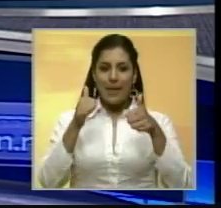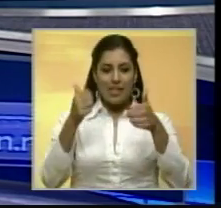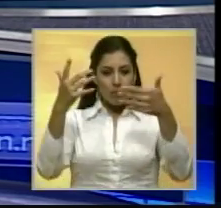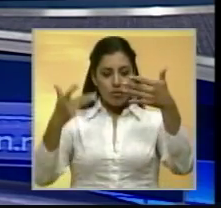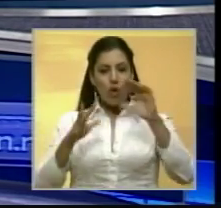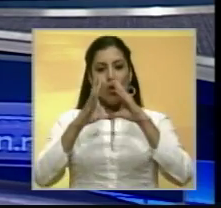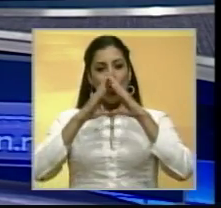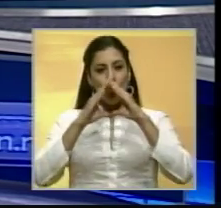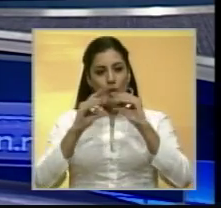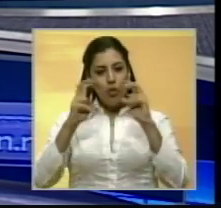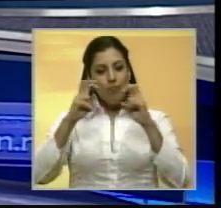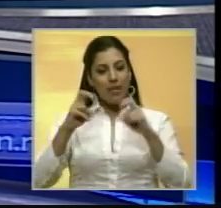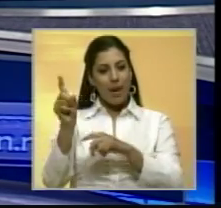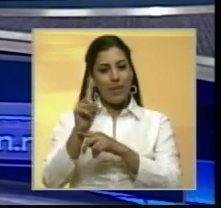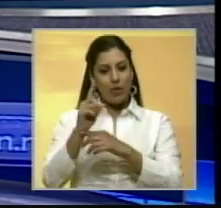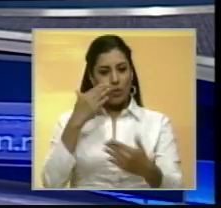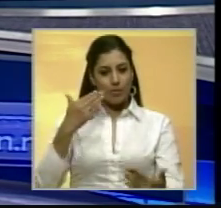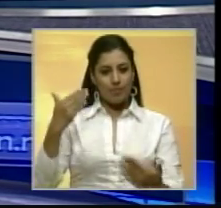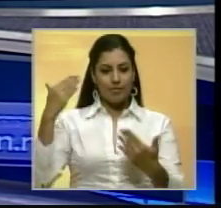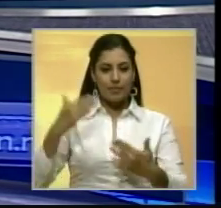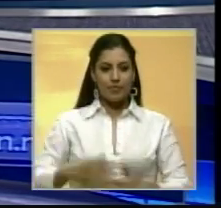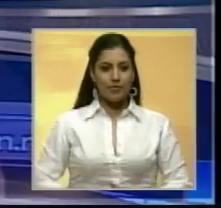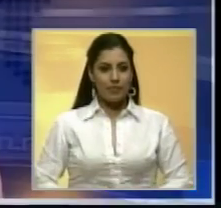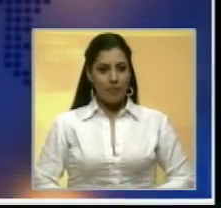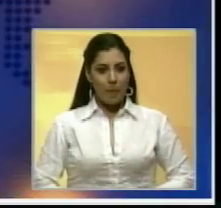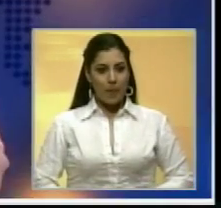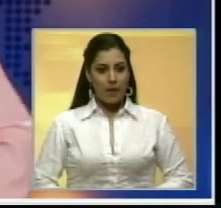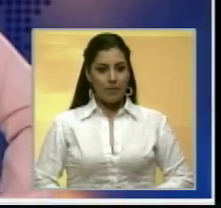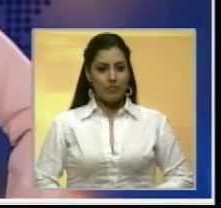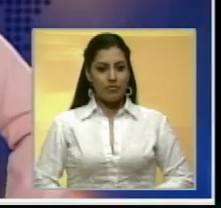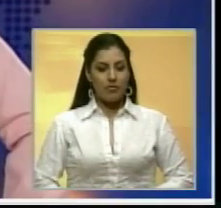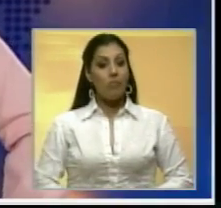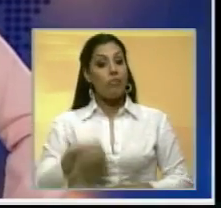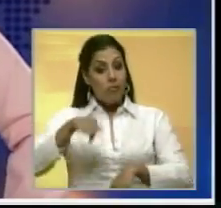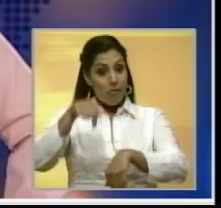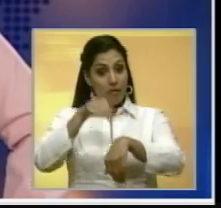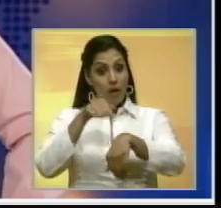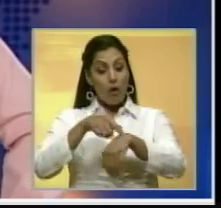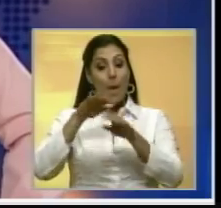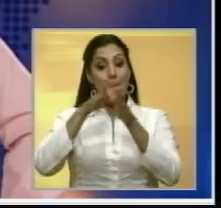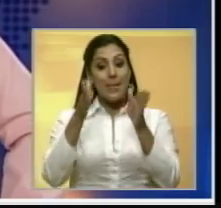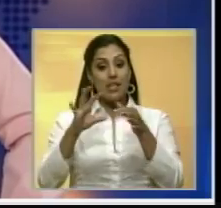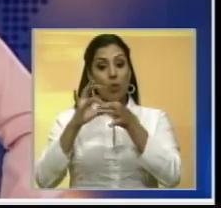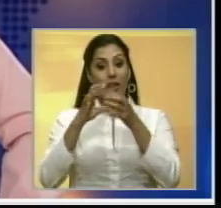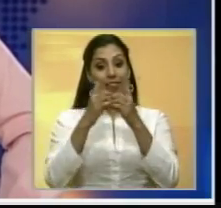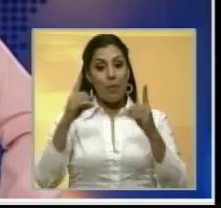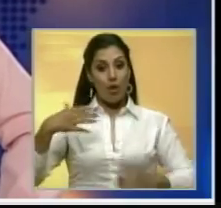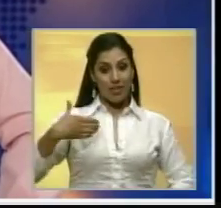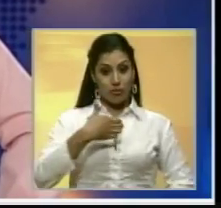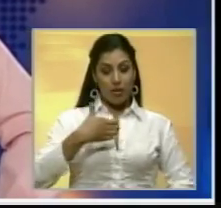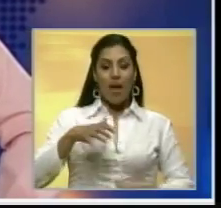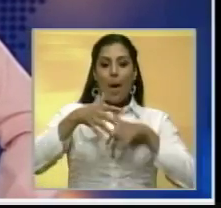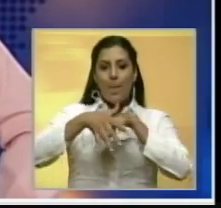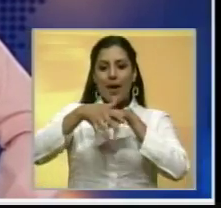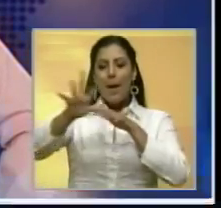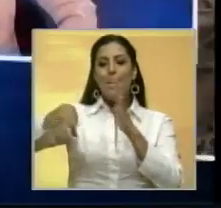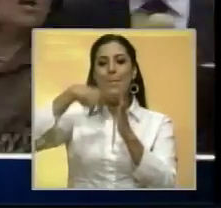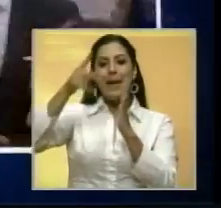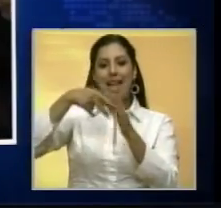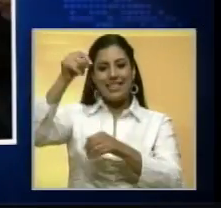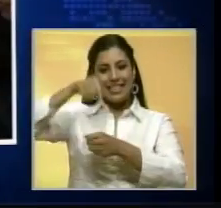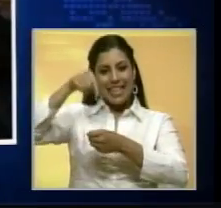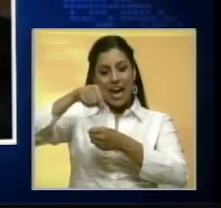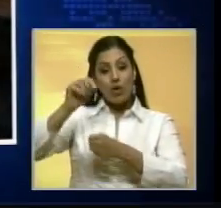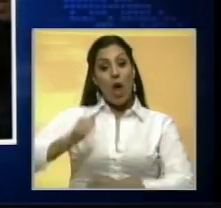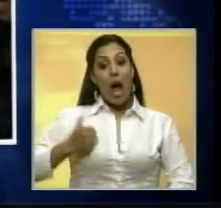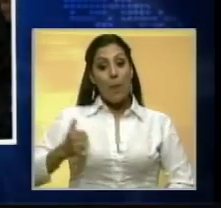Yepes. Vamos a revisar las informaciones de inmediato. A esta hora, la Mesa de la Unidad Democrática se concentra en la Plaza Brión de